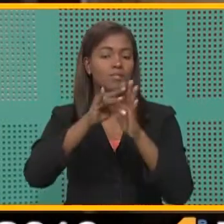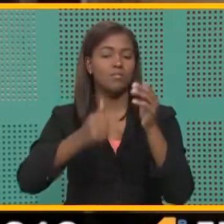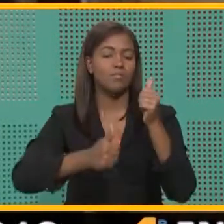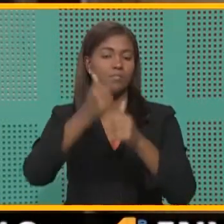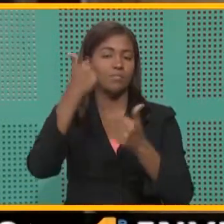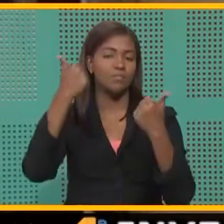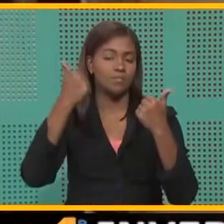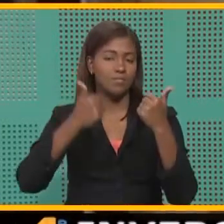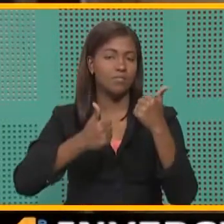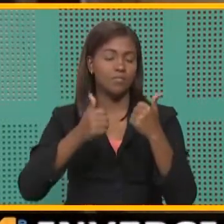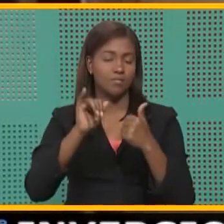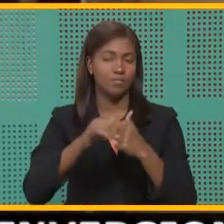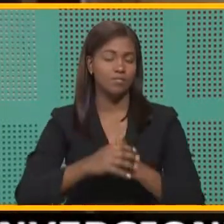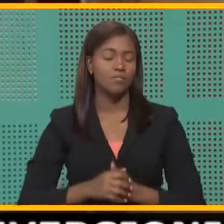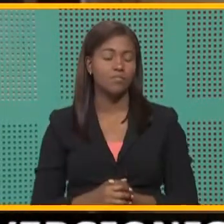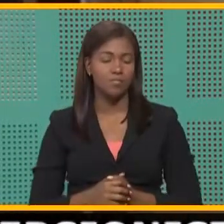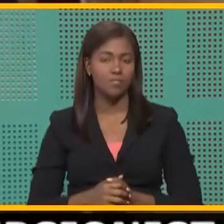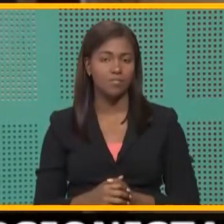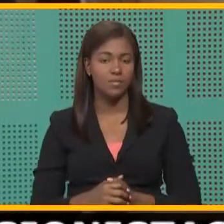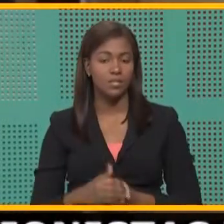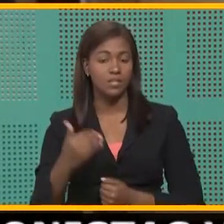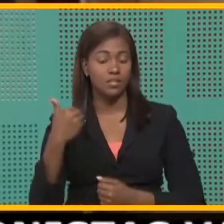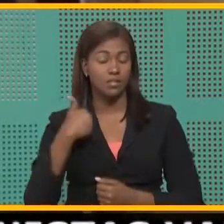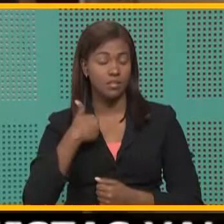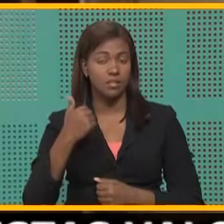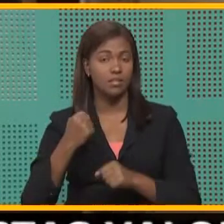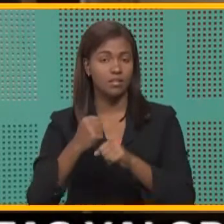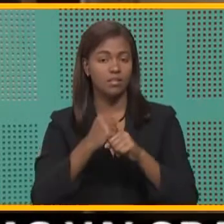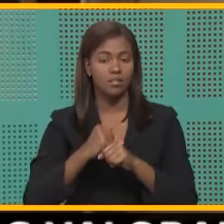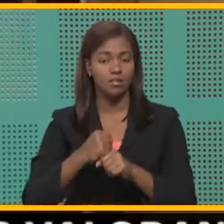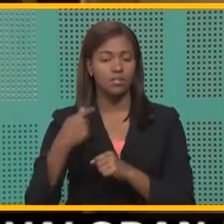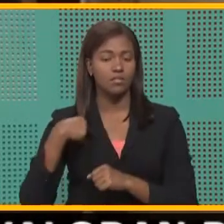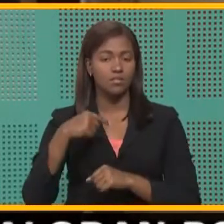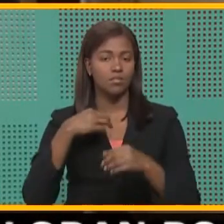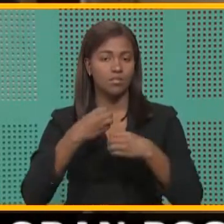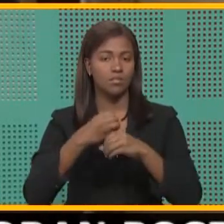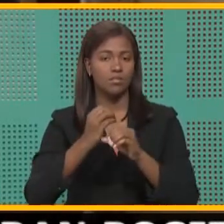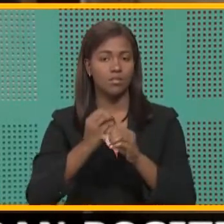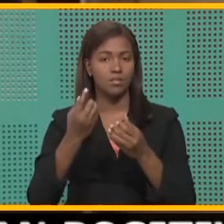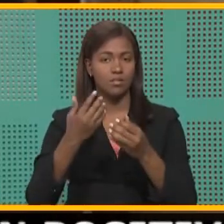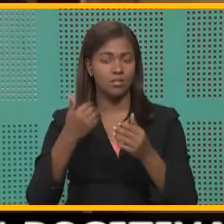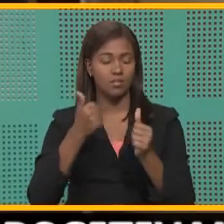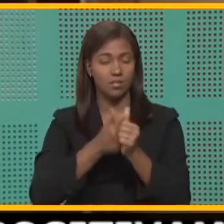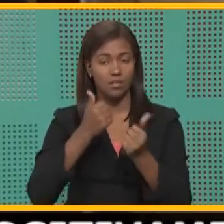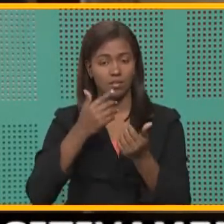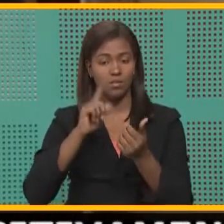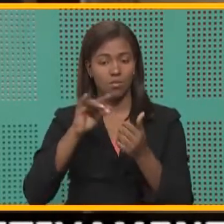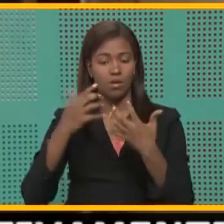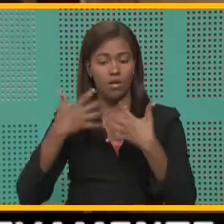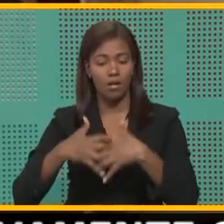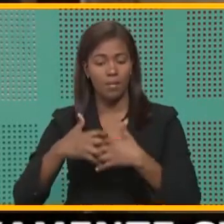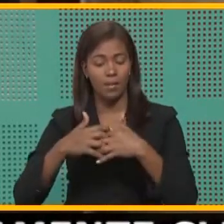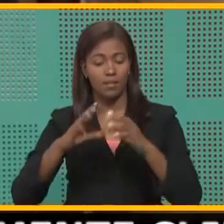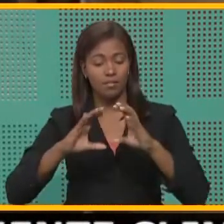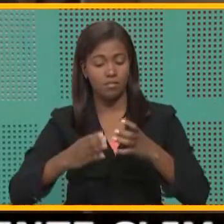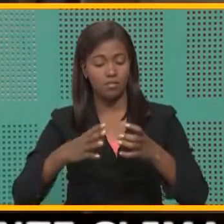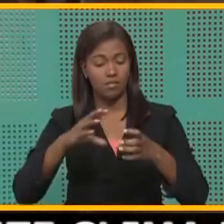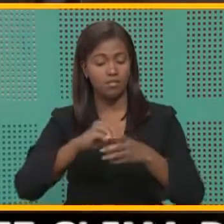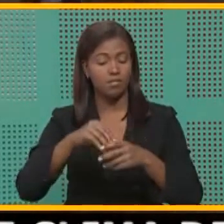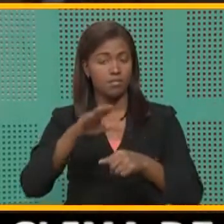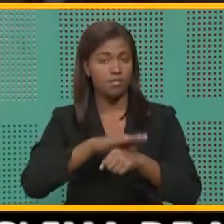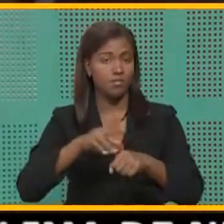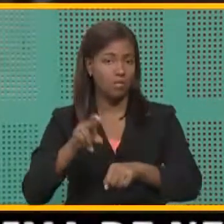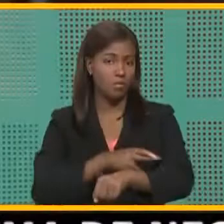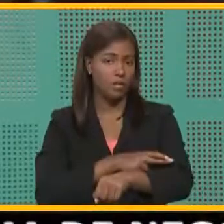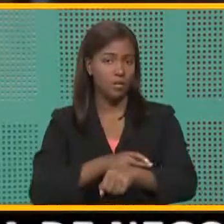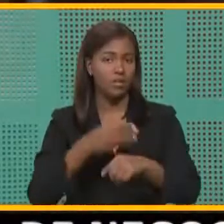Caribe. Tengan la seguridad de nuestra organización beisbolística y de nuestra empresa matriz, el Central Romana,